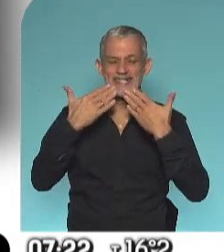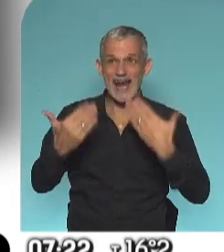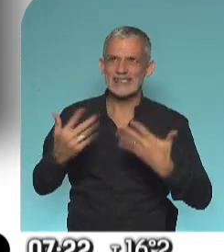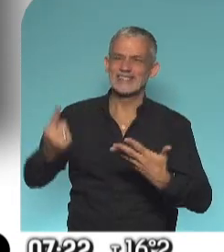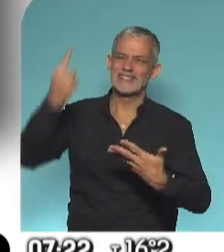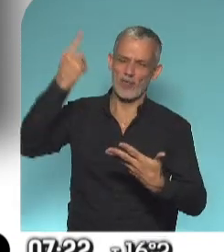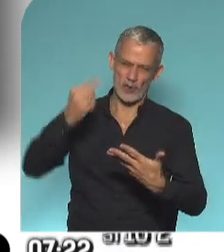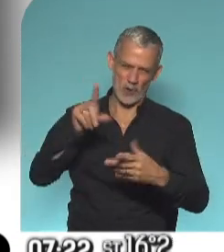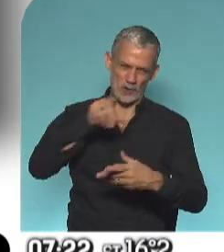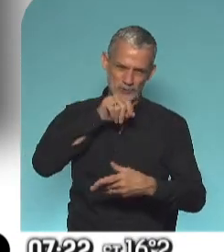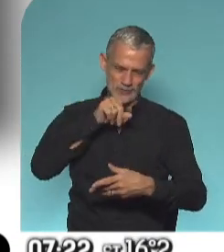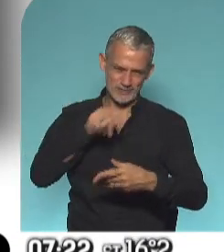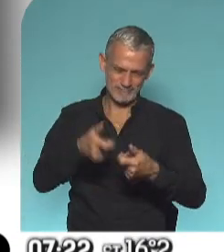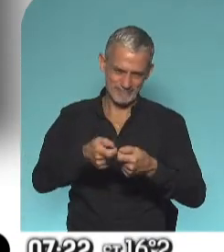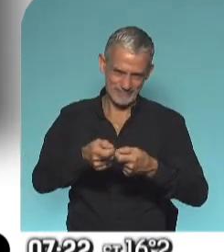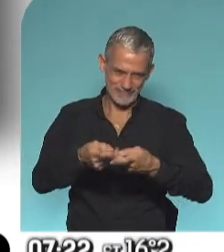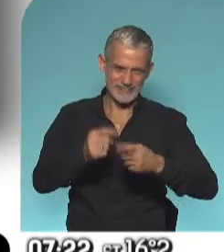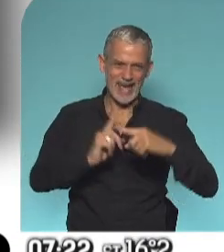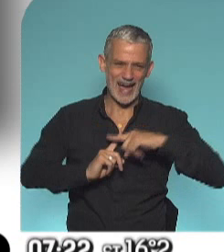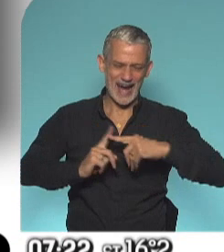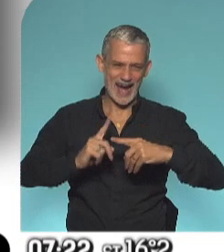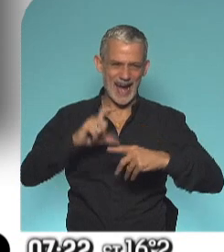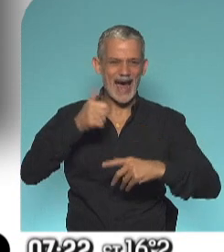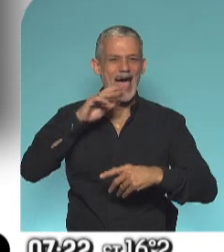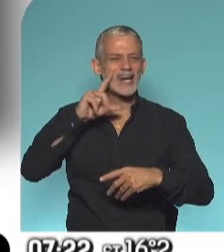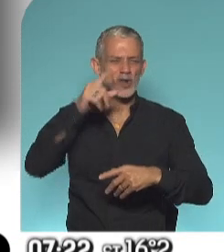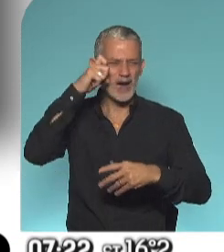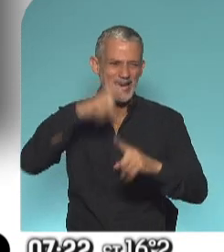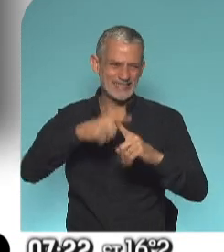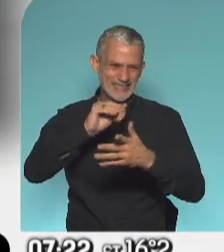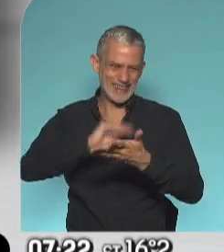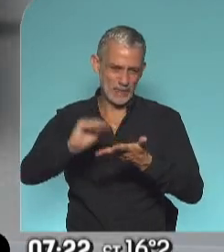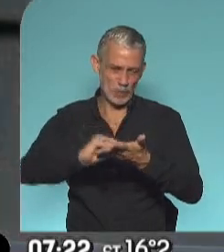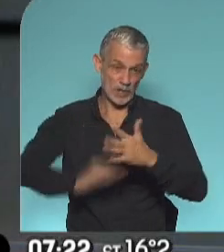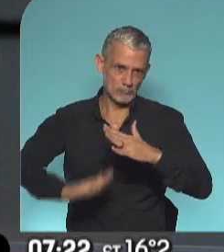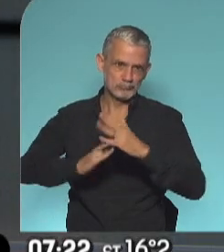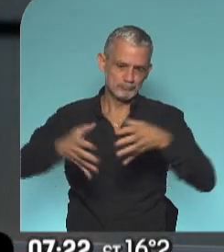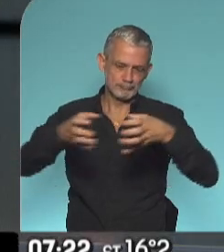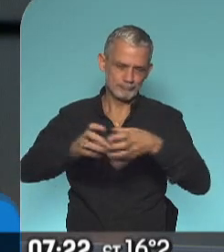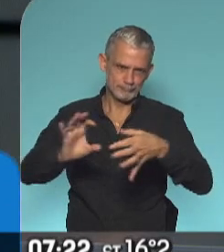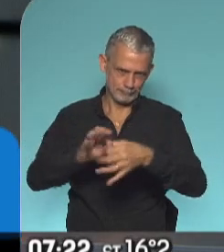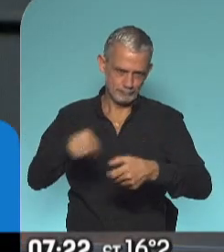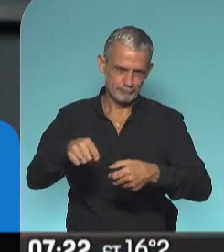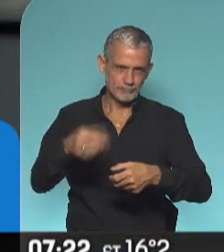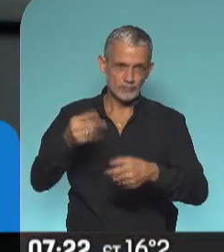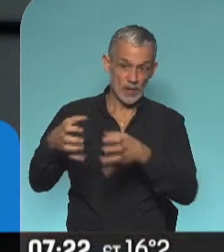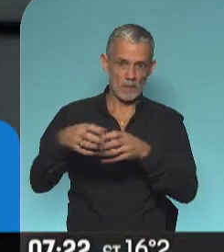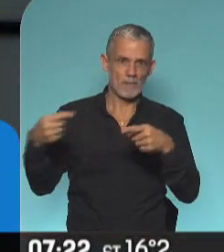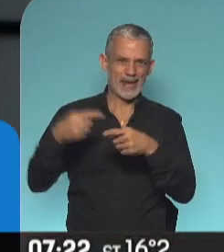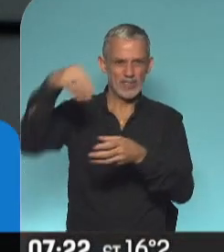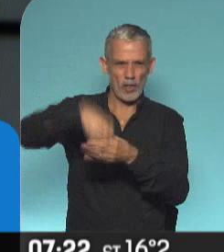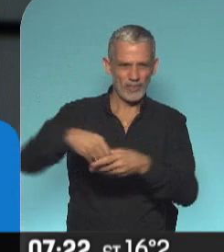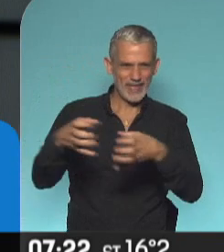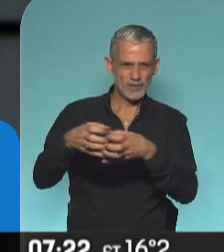Dios, dice la exdiputada nacional, líder de la coalición cívica, uno de los partidos que